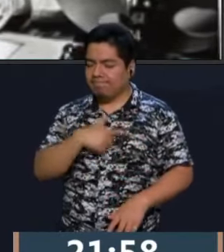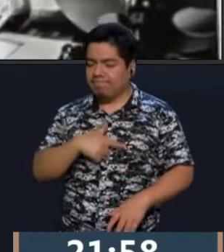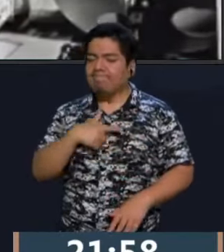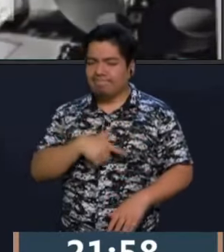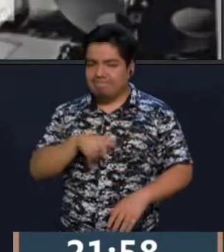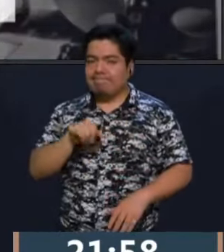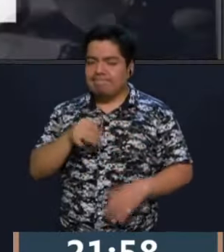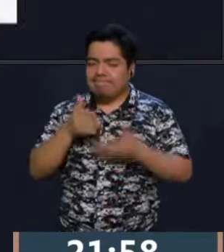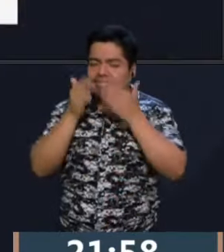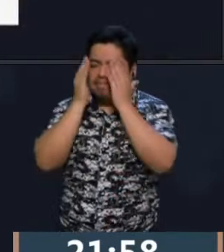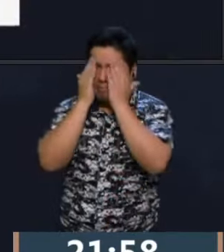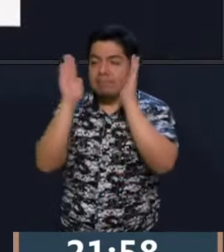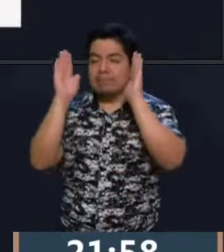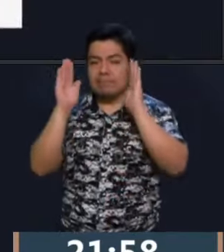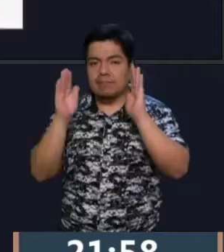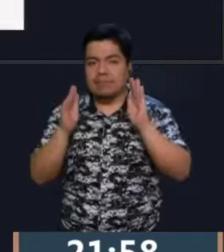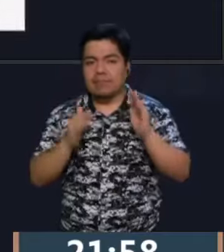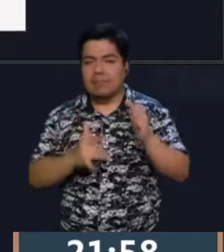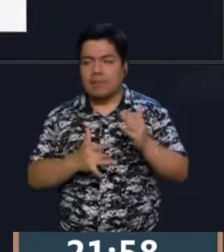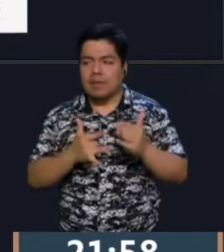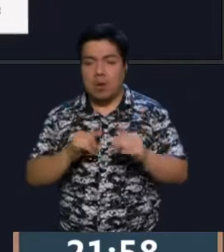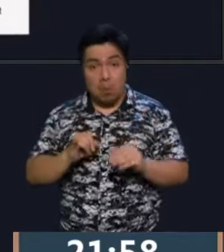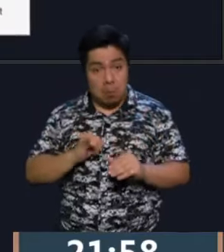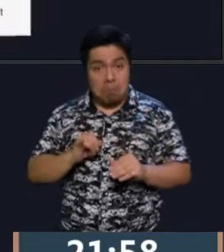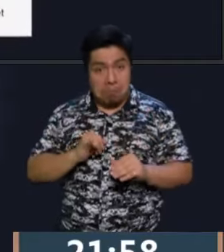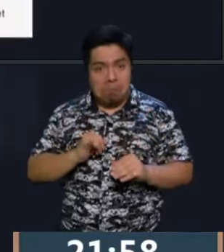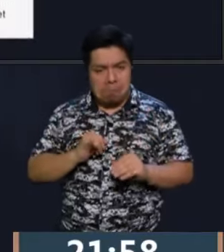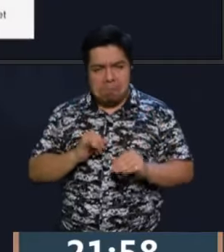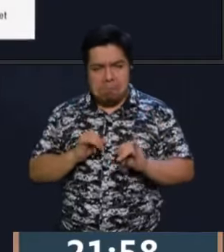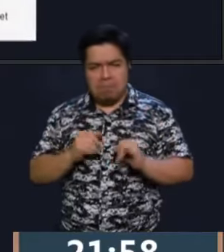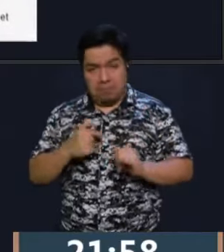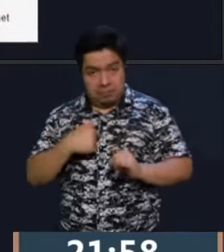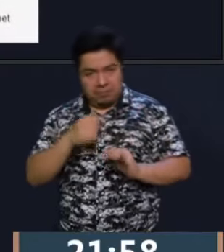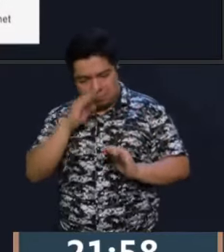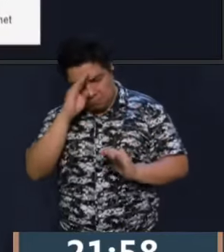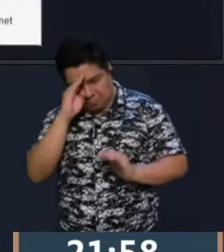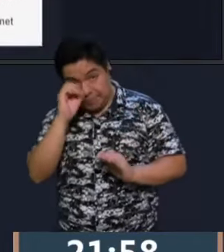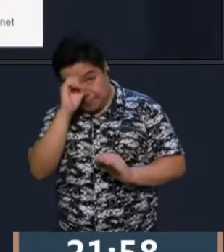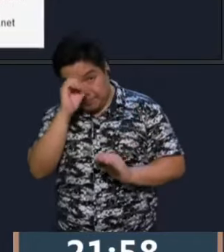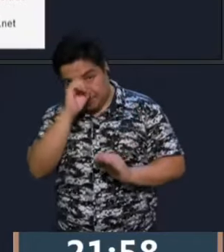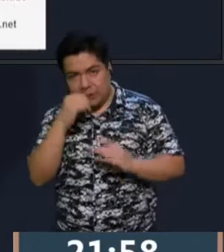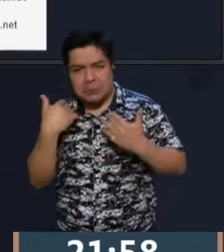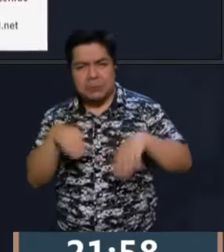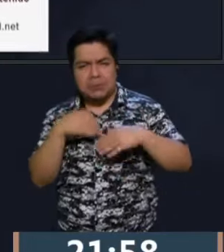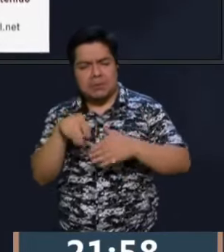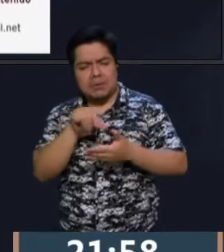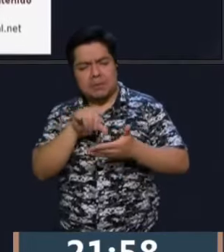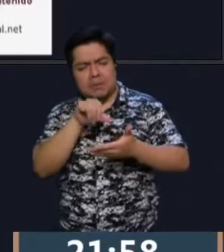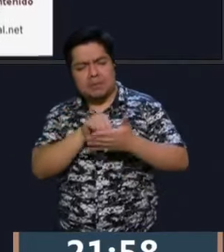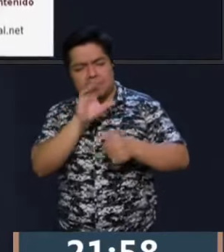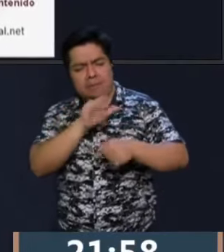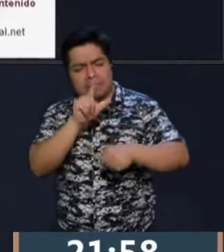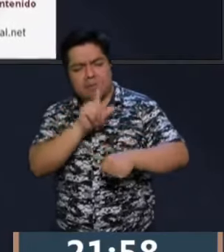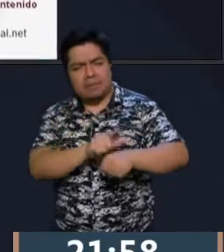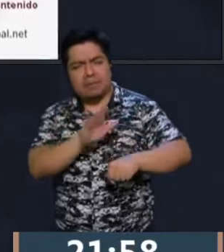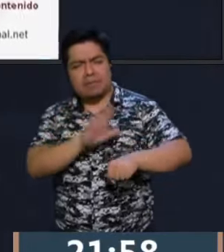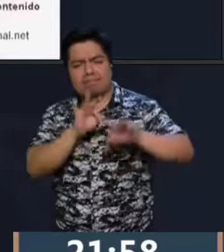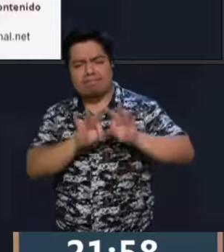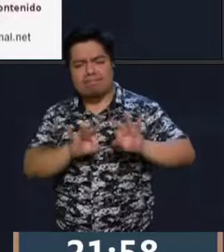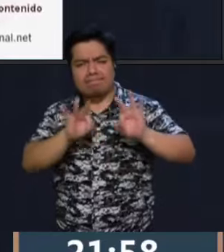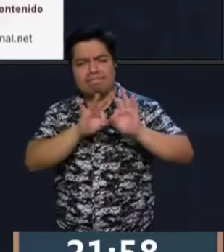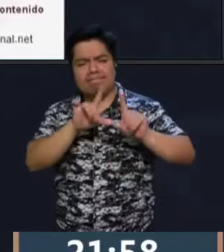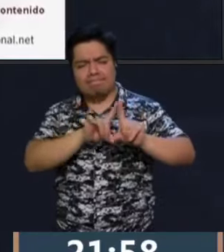se da una perspectiva muy interesante, ¿no? De lo que a mí me parece es uno de los centros culturales más importantes del